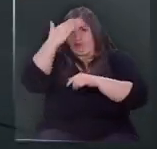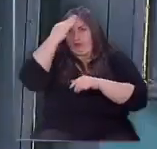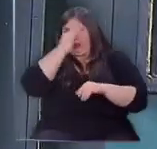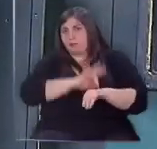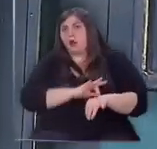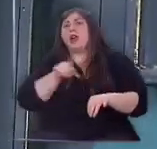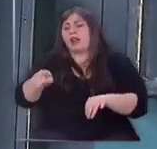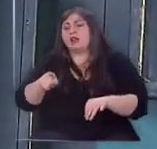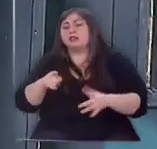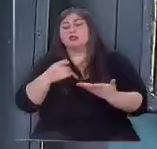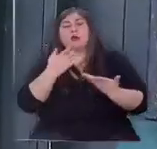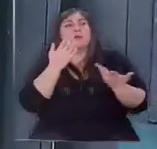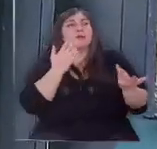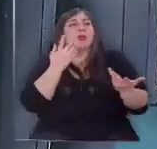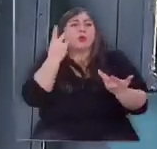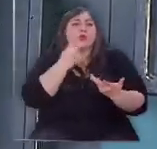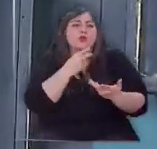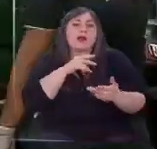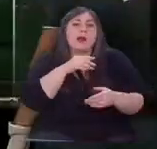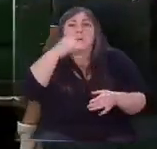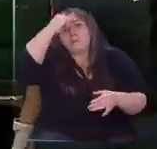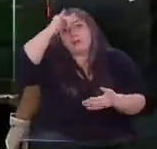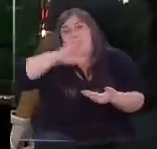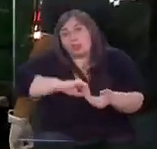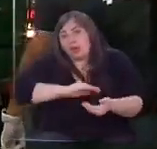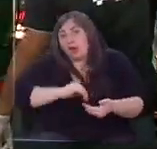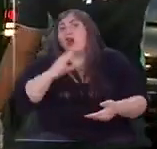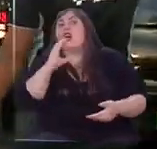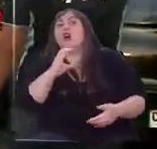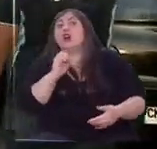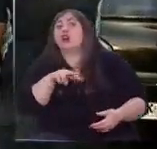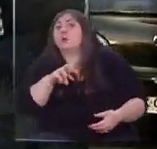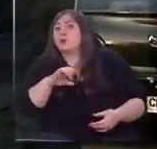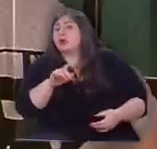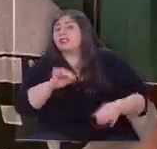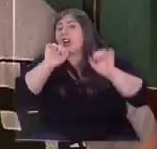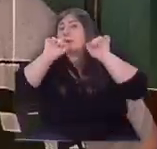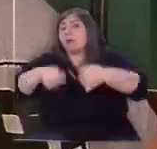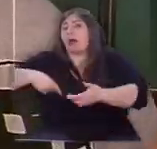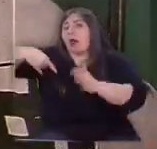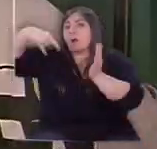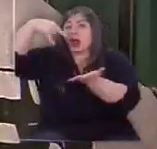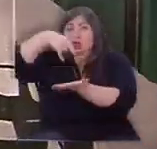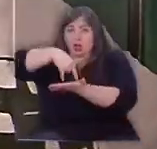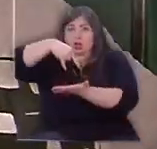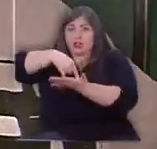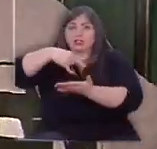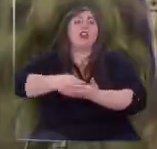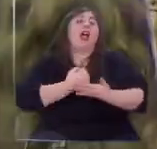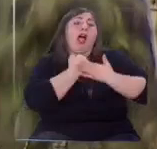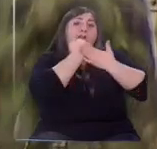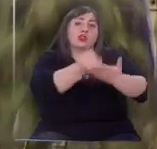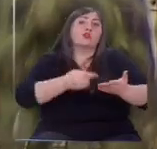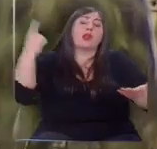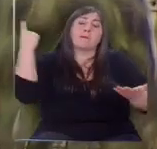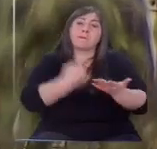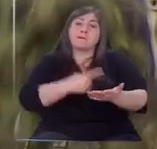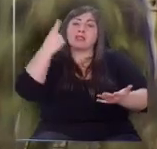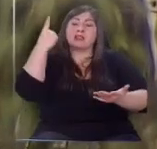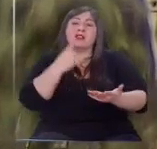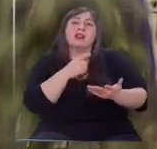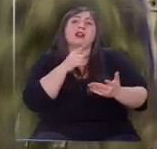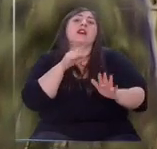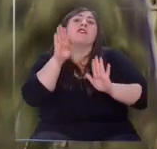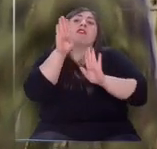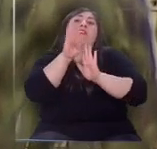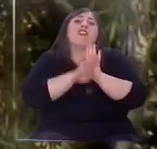un proyecto de indulto conmutativo que fue aprobado por el Congreso. Cuerpo legal que favorece a más de 1.000 internos sentenciados por